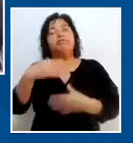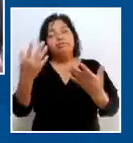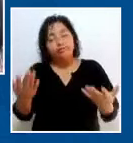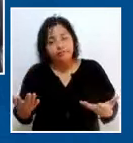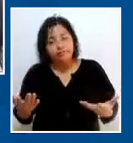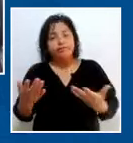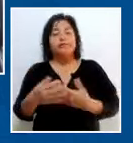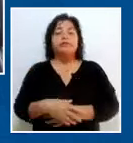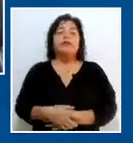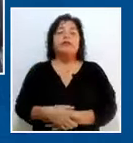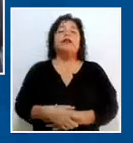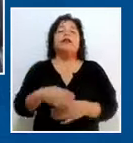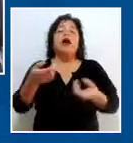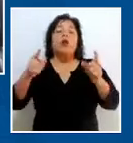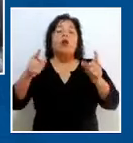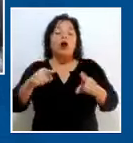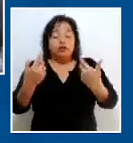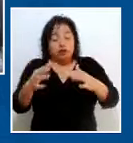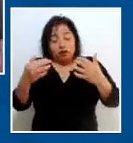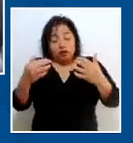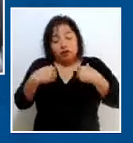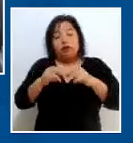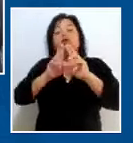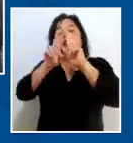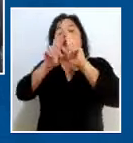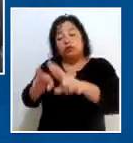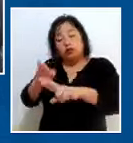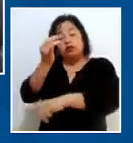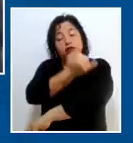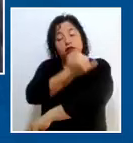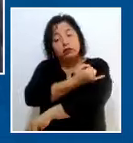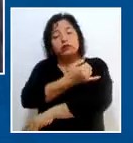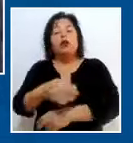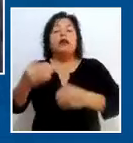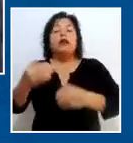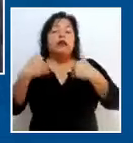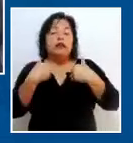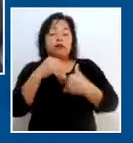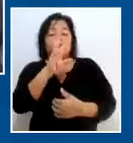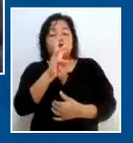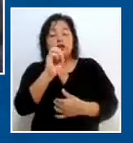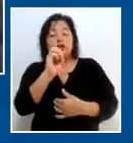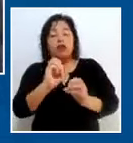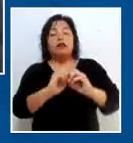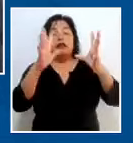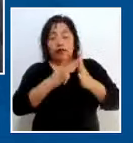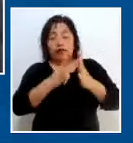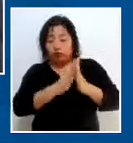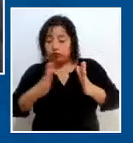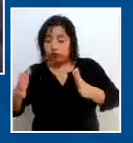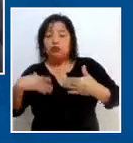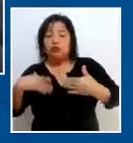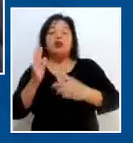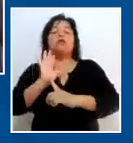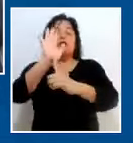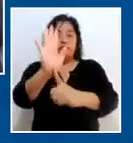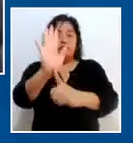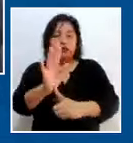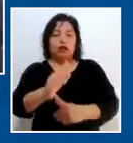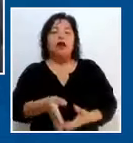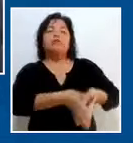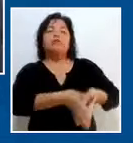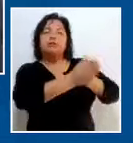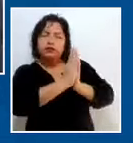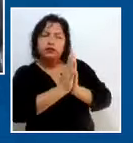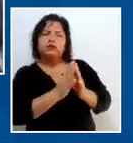desde que tenemos una respuesta de la entidad, ¿no?, tenemos 60 días para poder presentar esta demanda, porque es